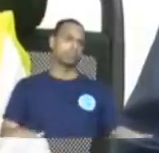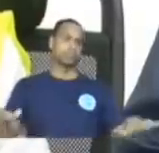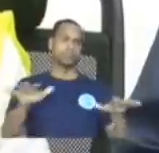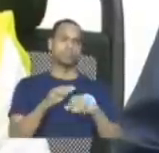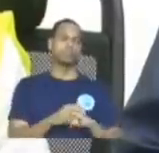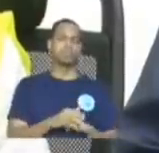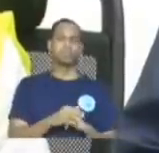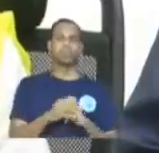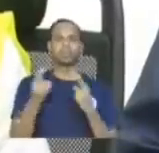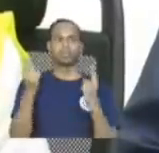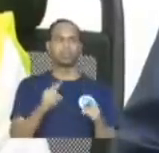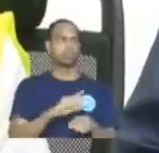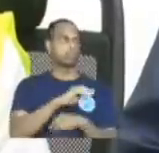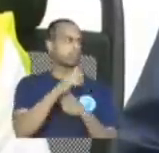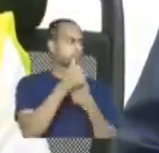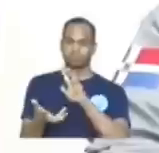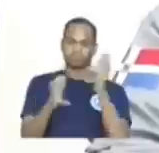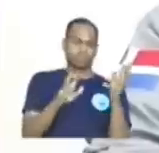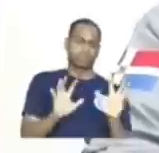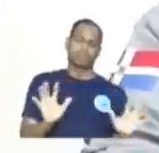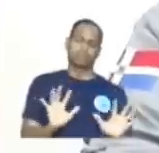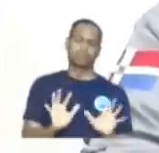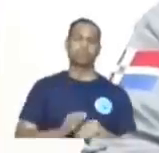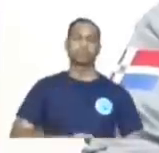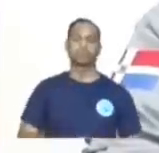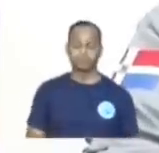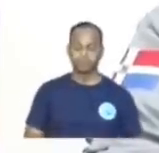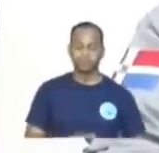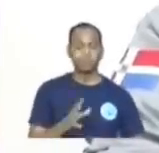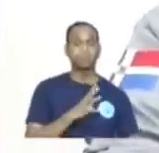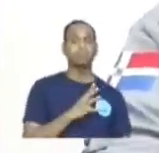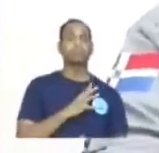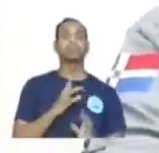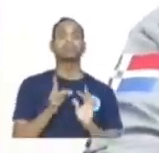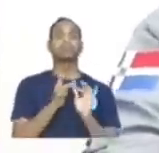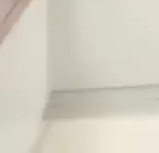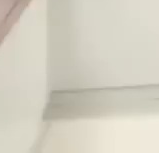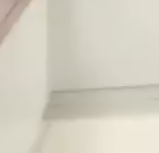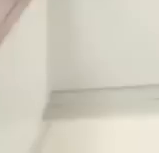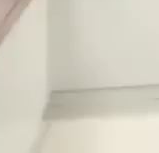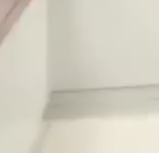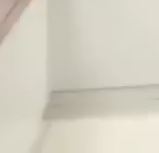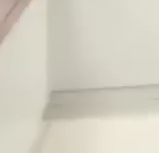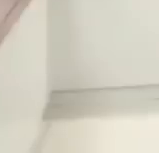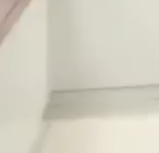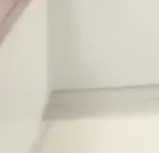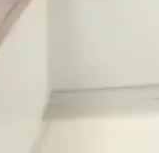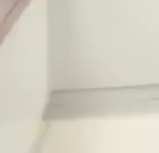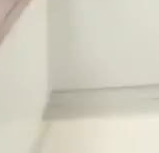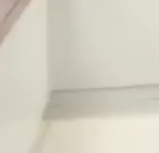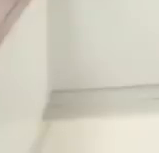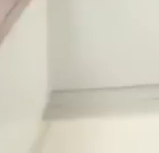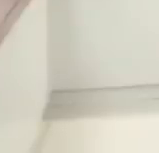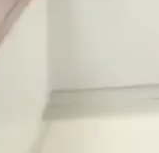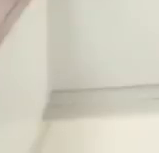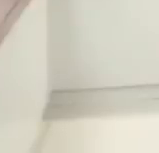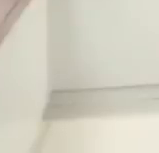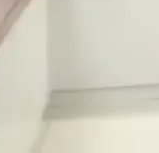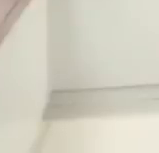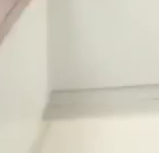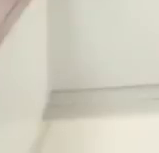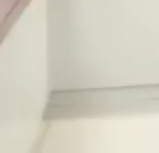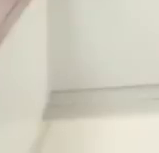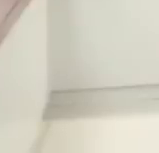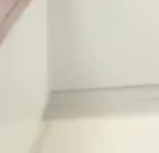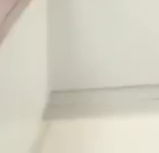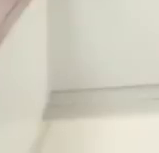se haya afectado, el gobierno va a ir en su ayuda. Mi general, en las redes sociales, con su permiso, pregunta al público de que si